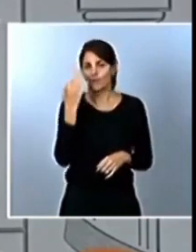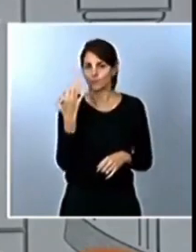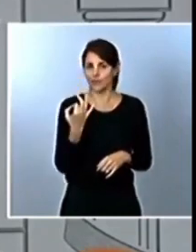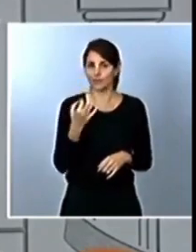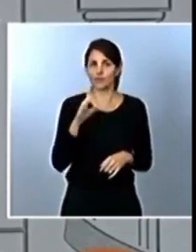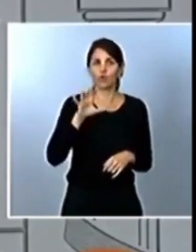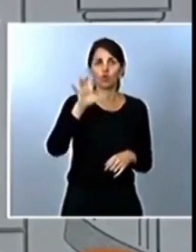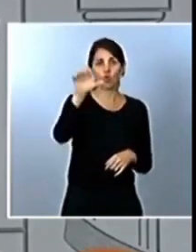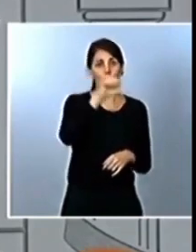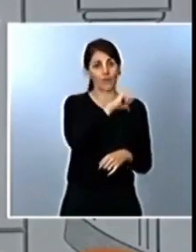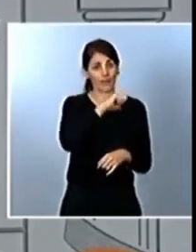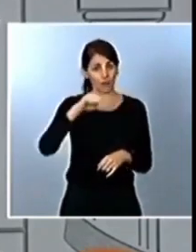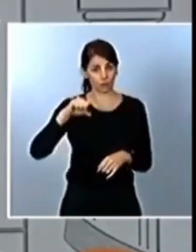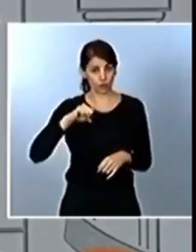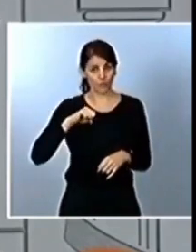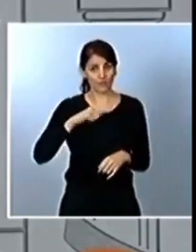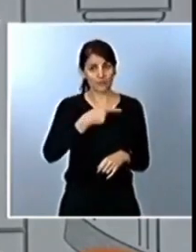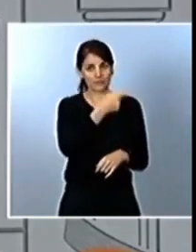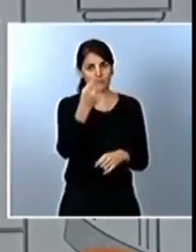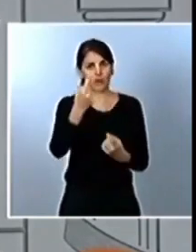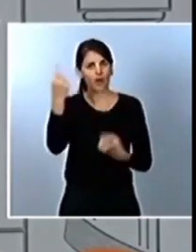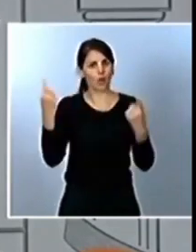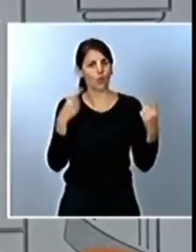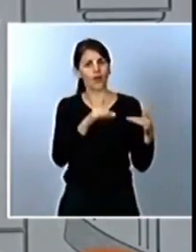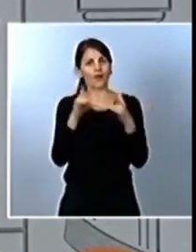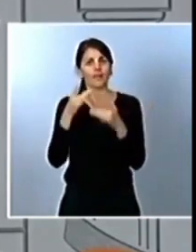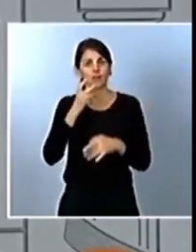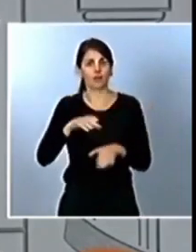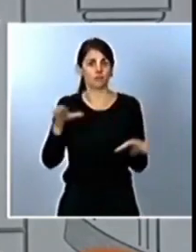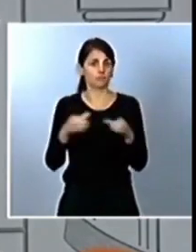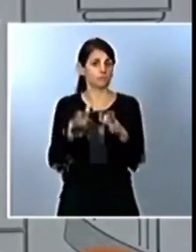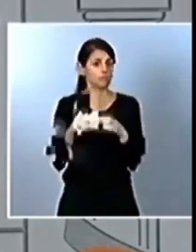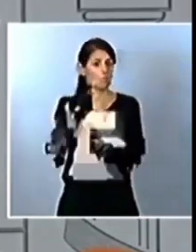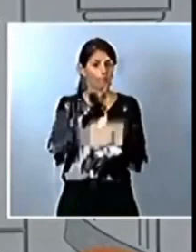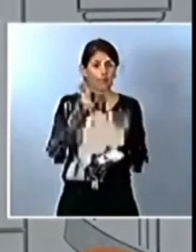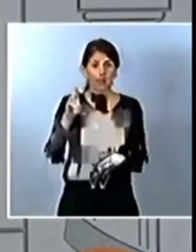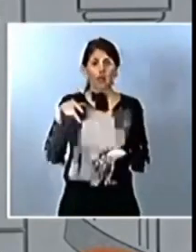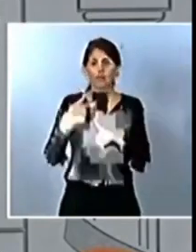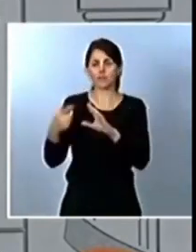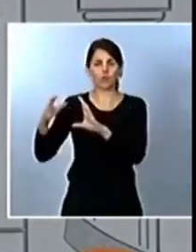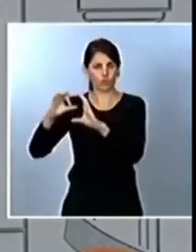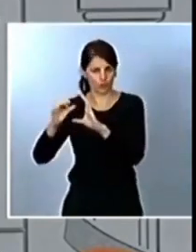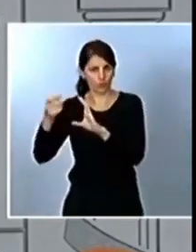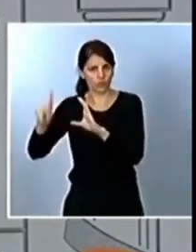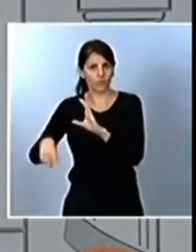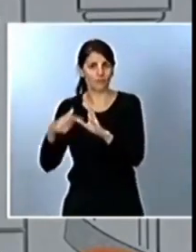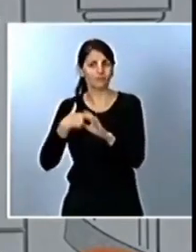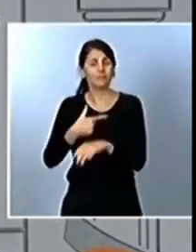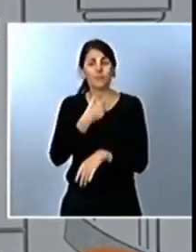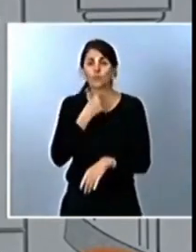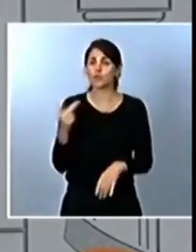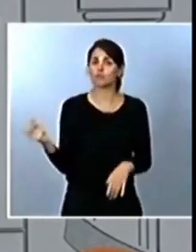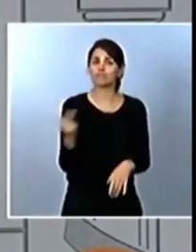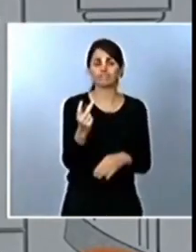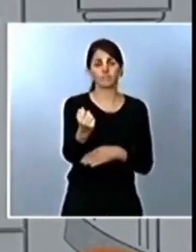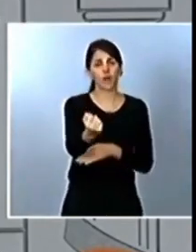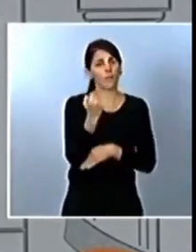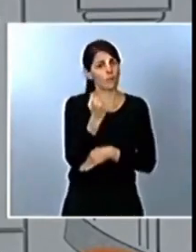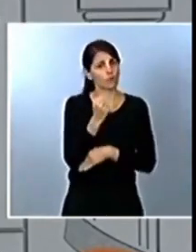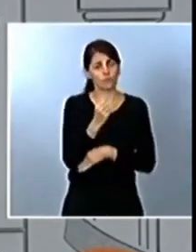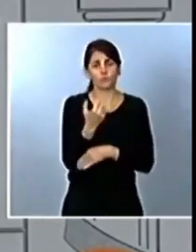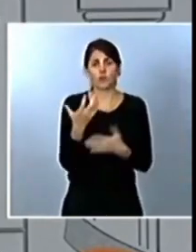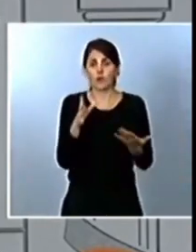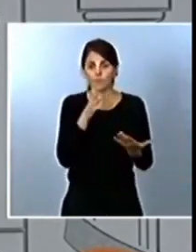gobernados por el Partido Popular, también por Ciudadanos, y en consecuencia nos gustaría contar con su apoyo porque son medidas que van a ayudar y van a facilitar